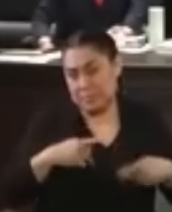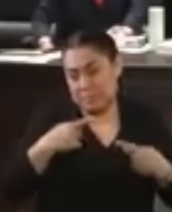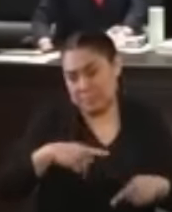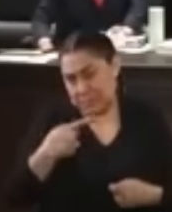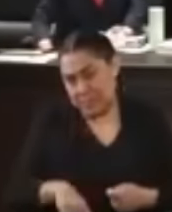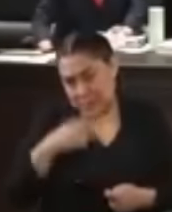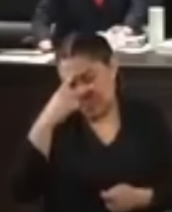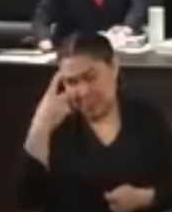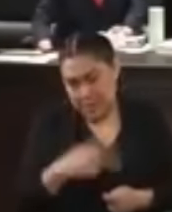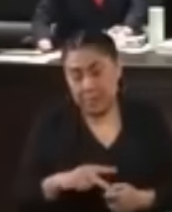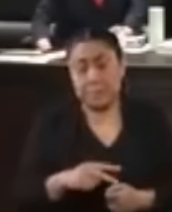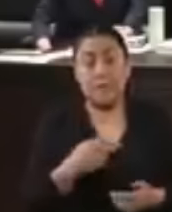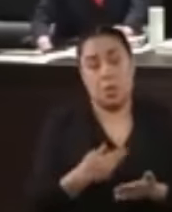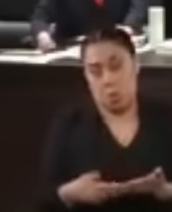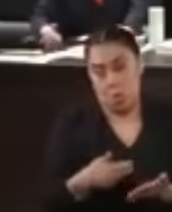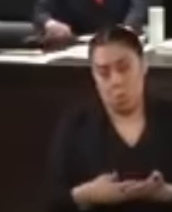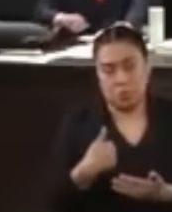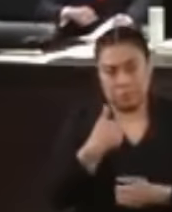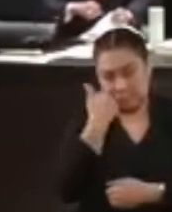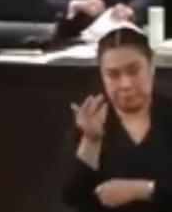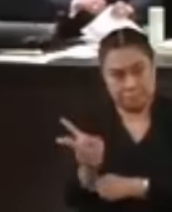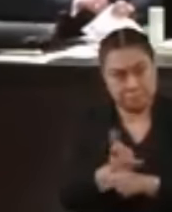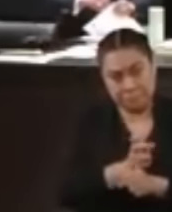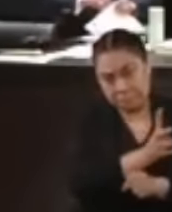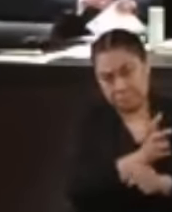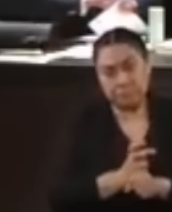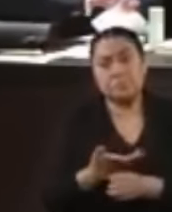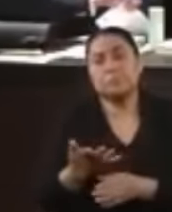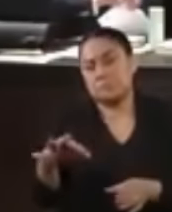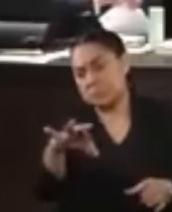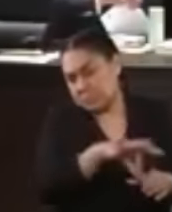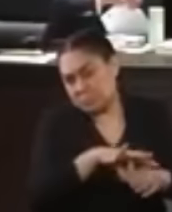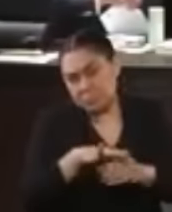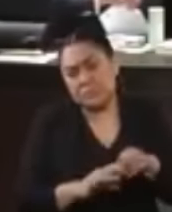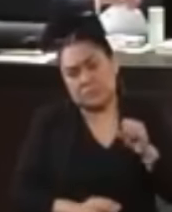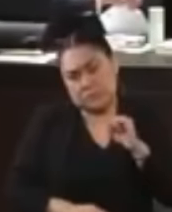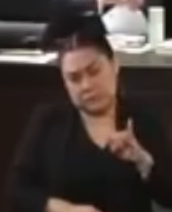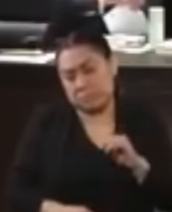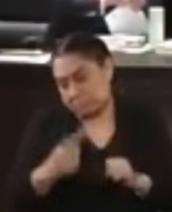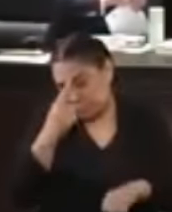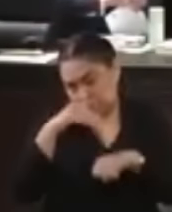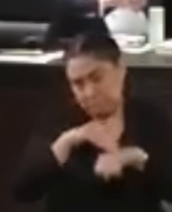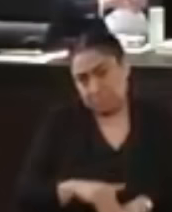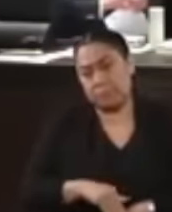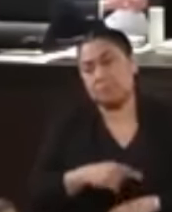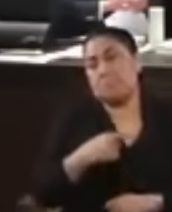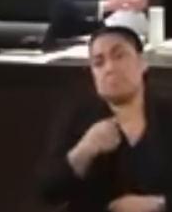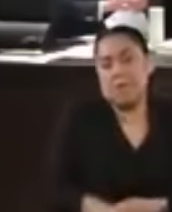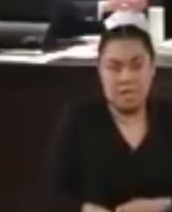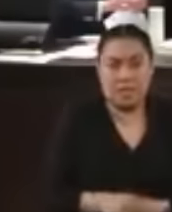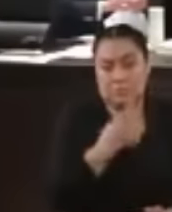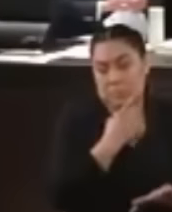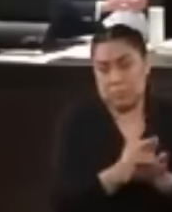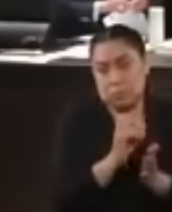entonces los invitamos y las invitamos a votar a favor para cumplir este mandato